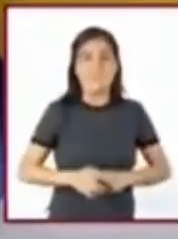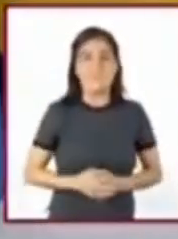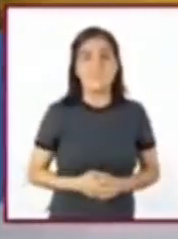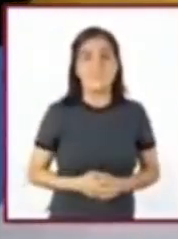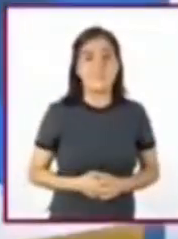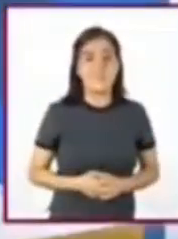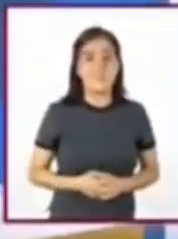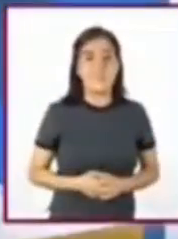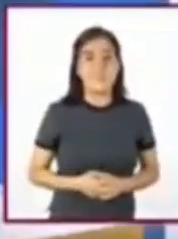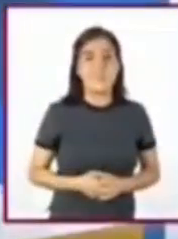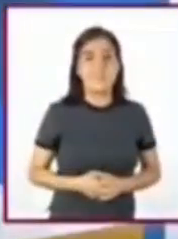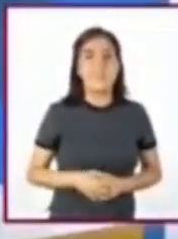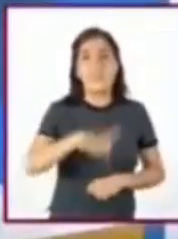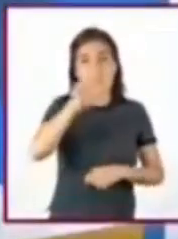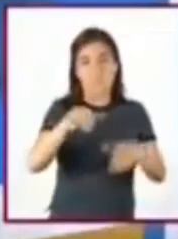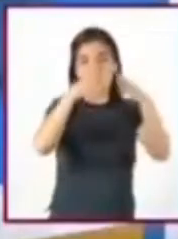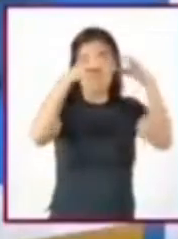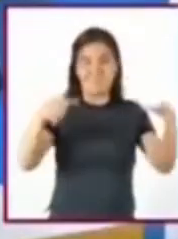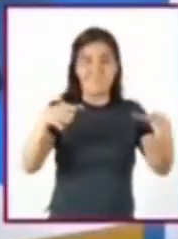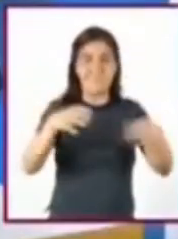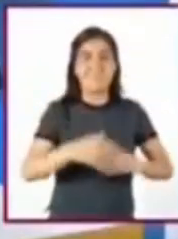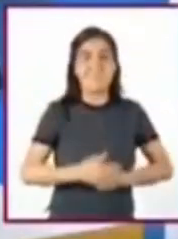Y la pantalla.